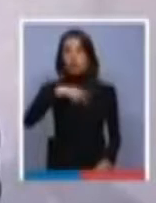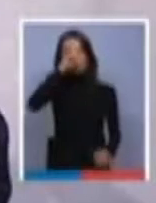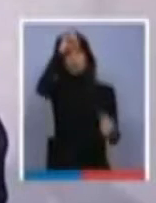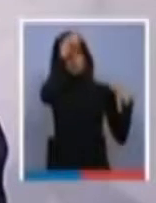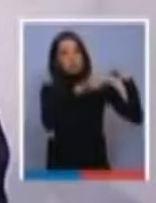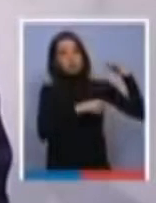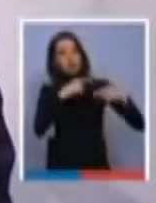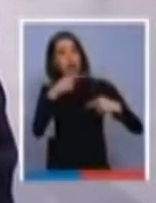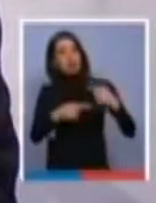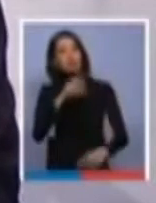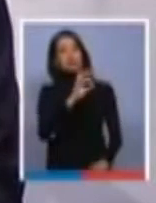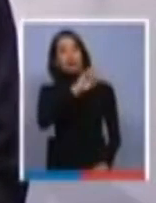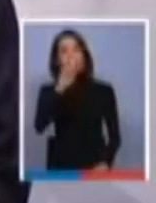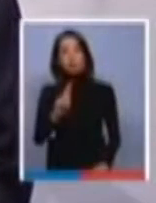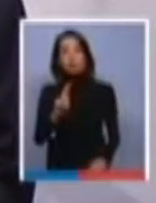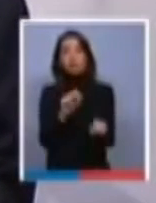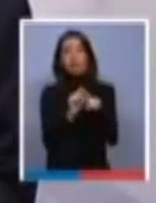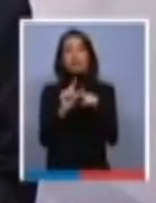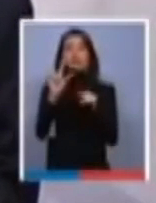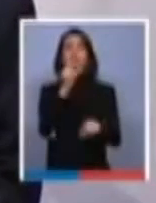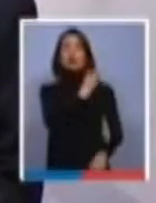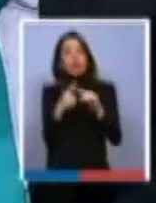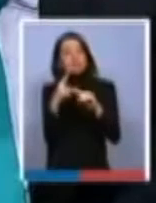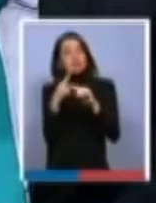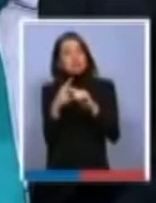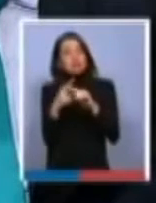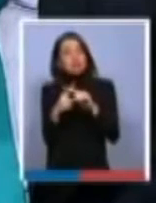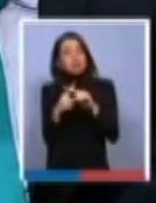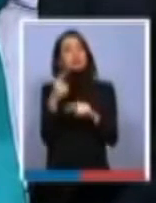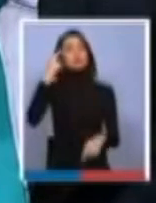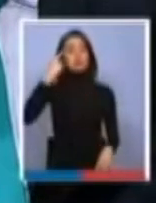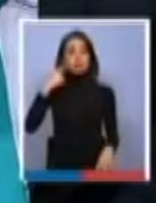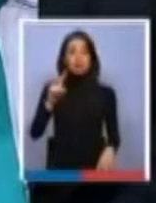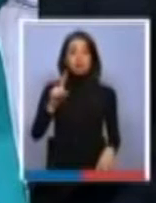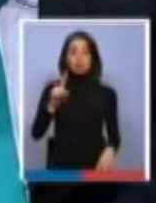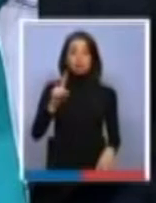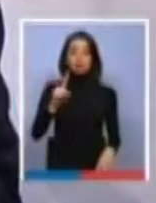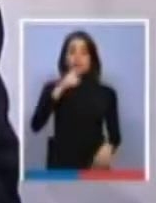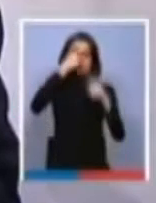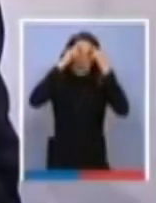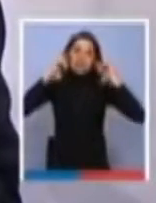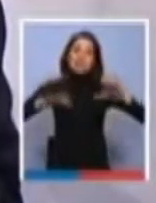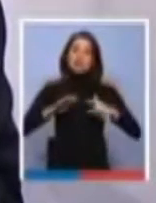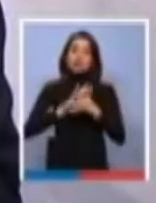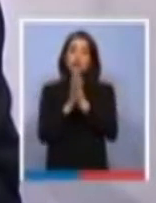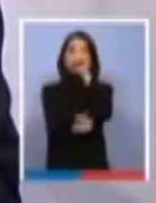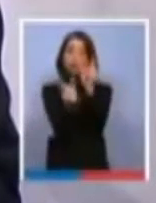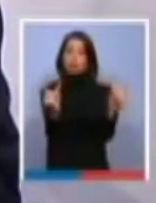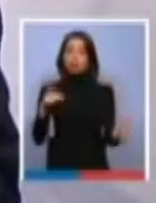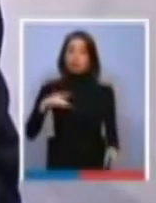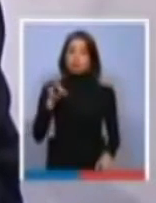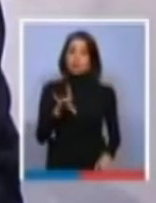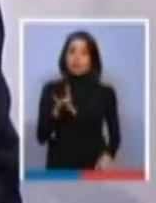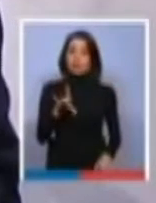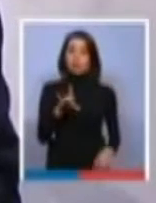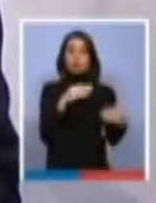comunicacional para poder poner en valor los anuncios sectoriales más significativos realizados por el presidente de la República en su